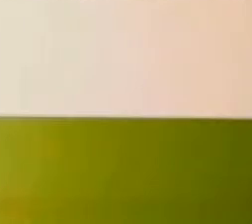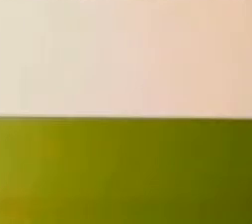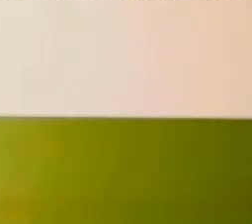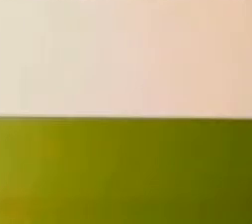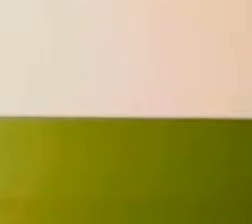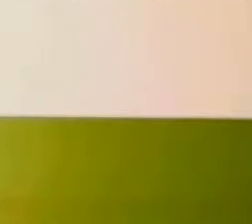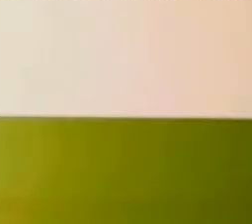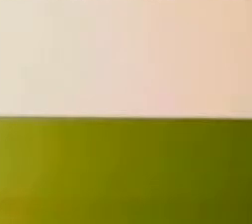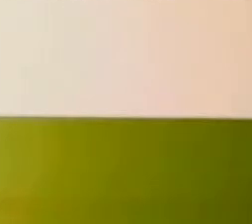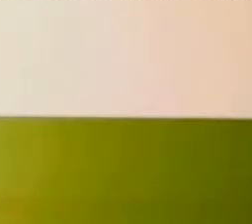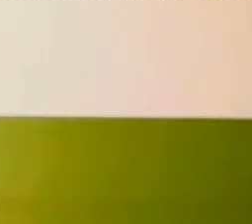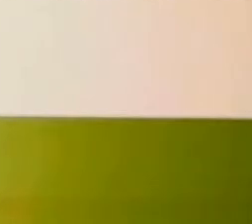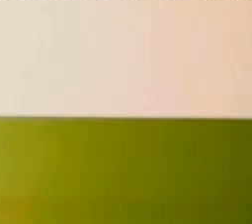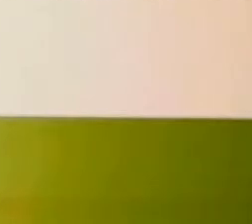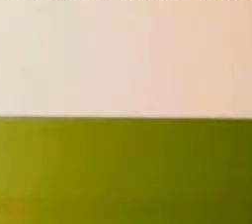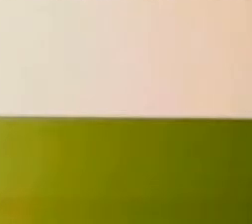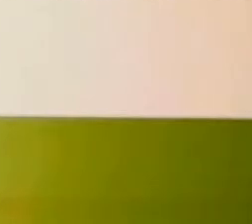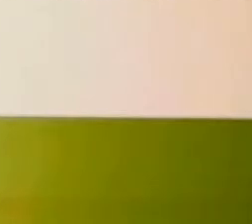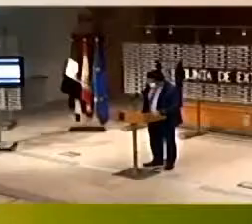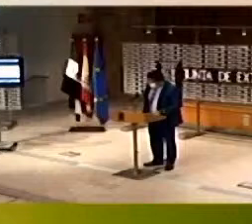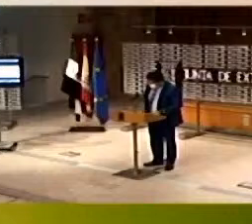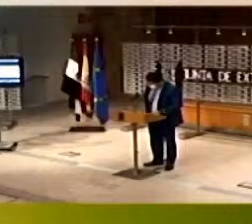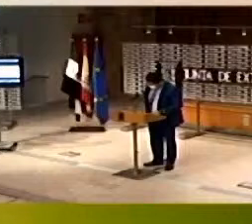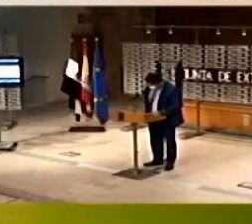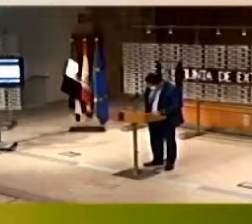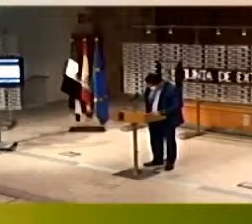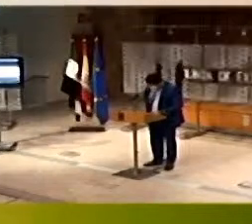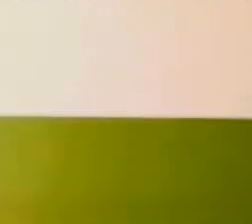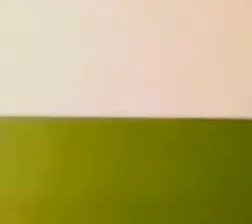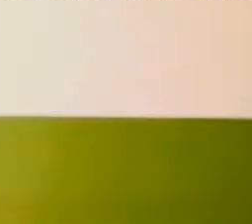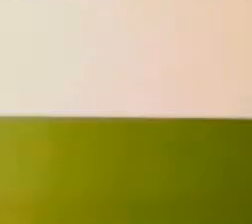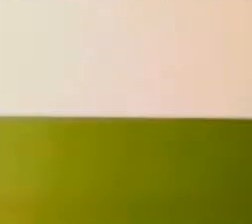Buenos días a todas y a todos. Gracias por acudir a la convocatoria